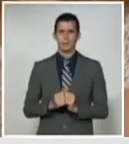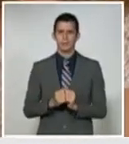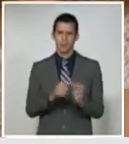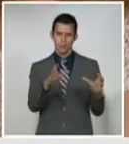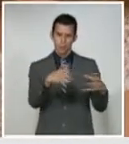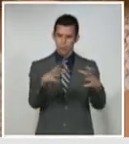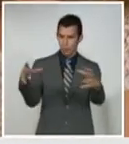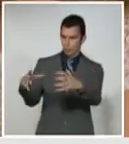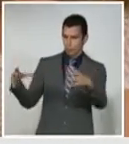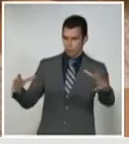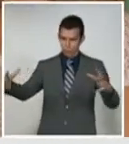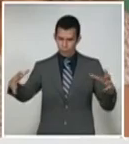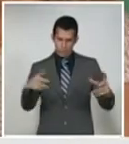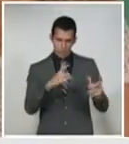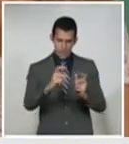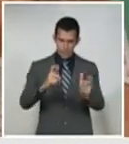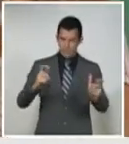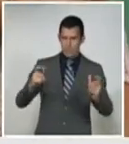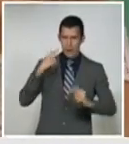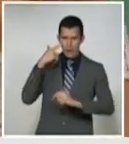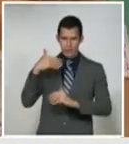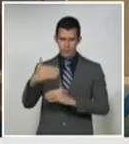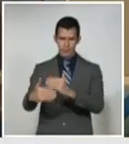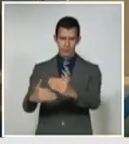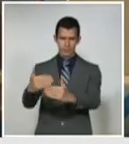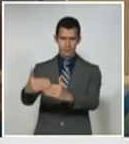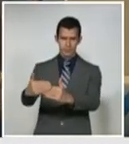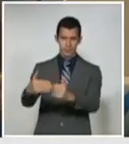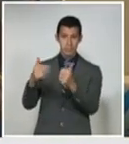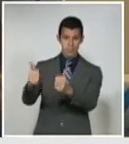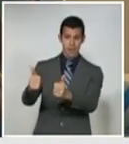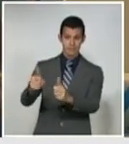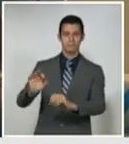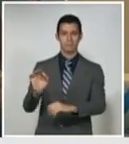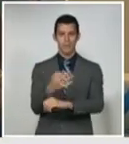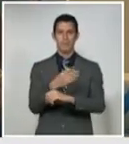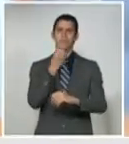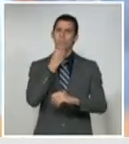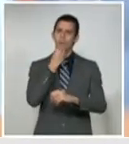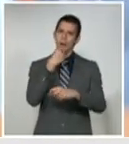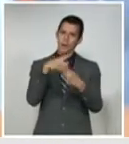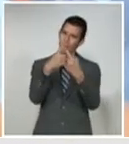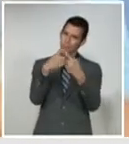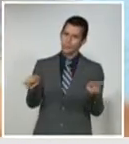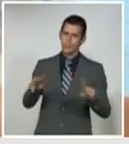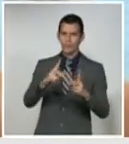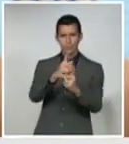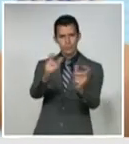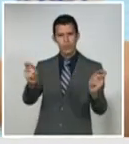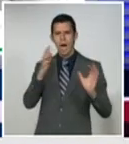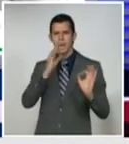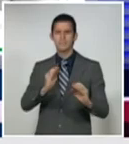una actitud de permanente cuidado para cortar la propagación del virus.